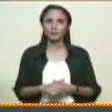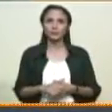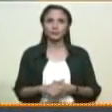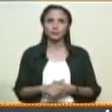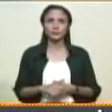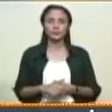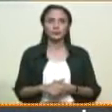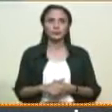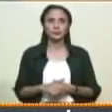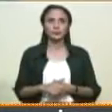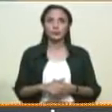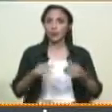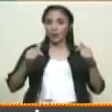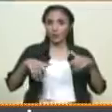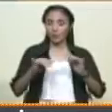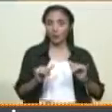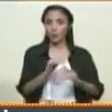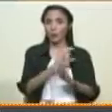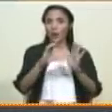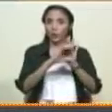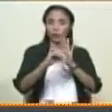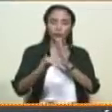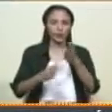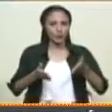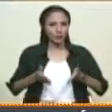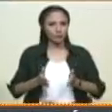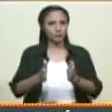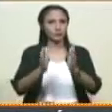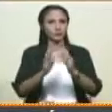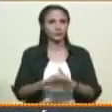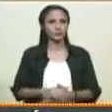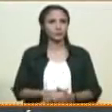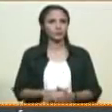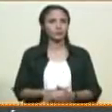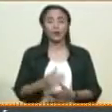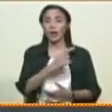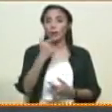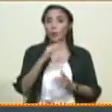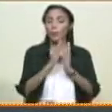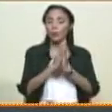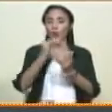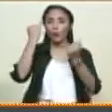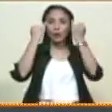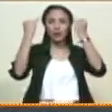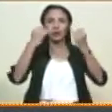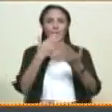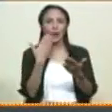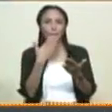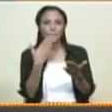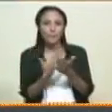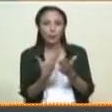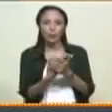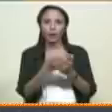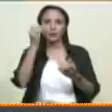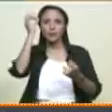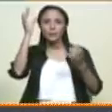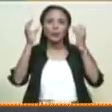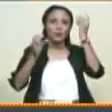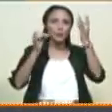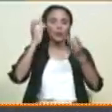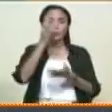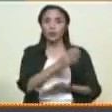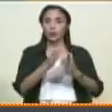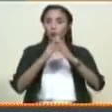¿Cómo comenzar de nuevo aquí? Yo pido ideas y le pido a todas y a todos,